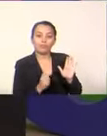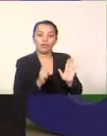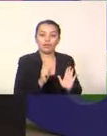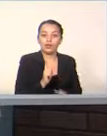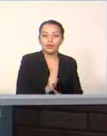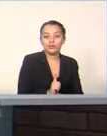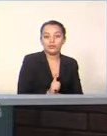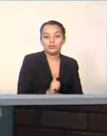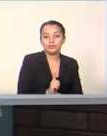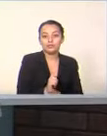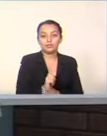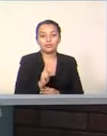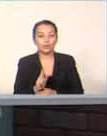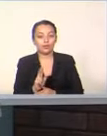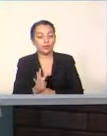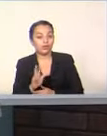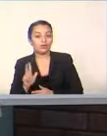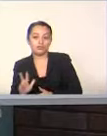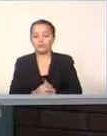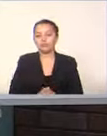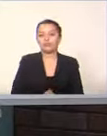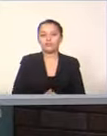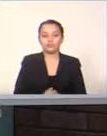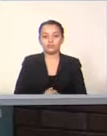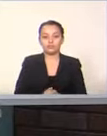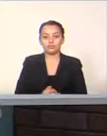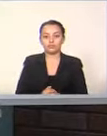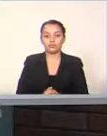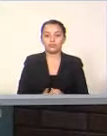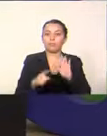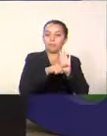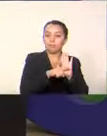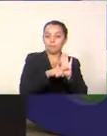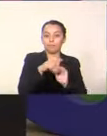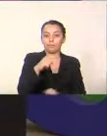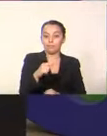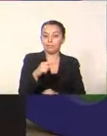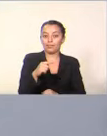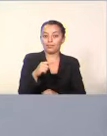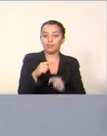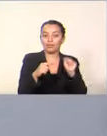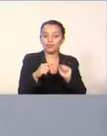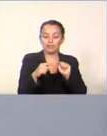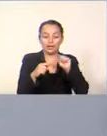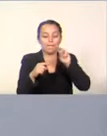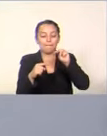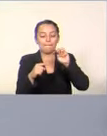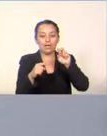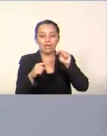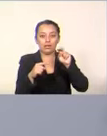algo? Sí, signo y línea. El signo menos, que es el signo de la operación resta, y la